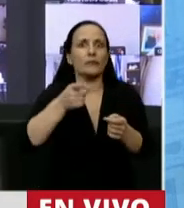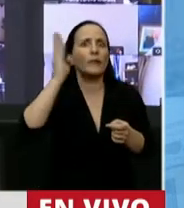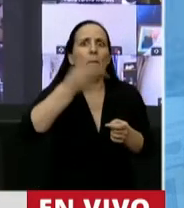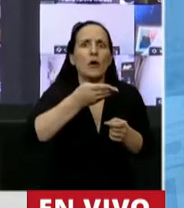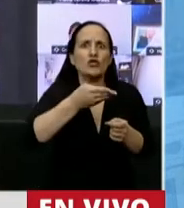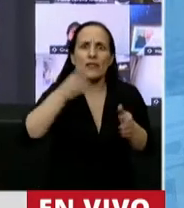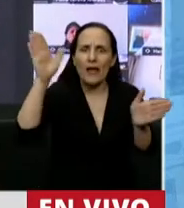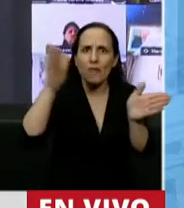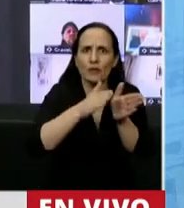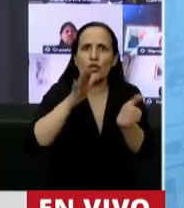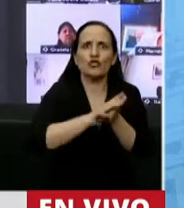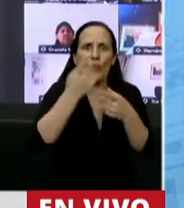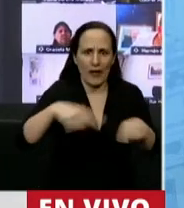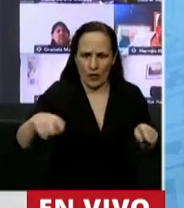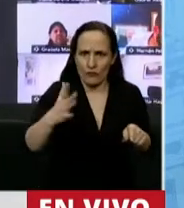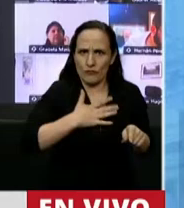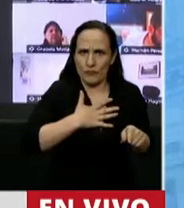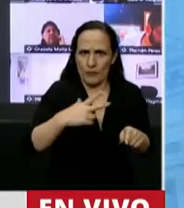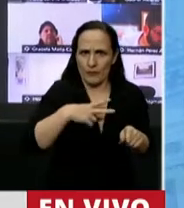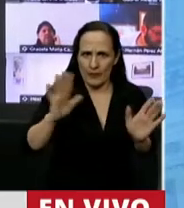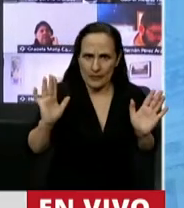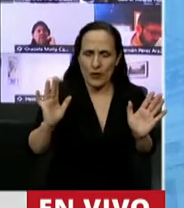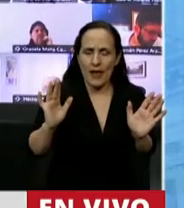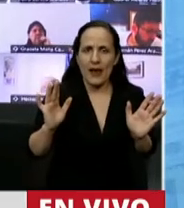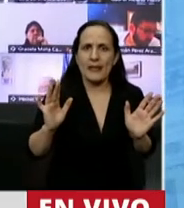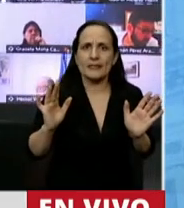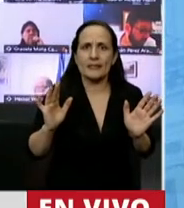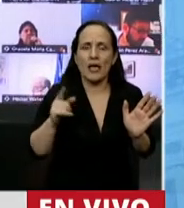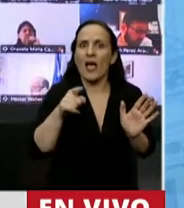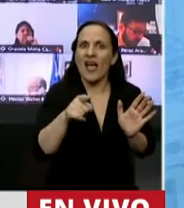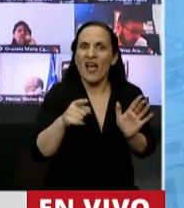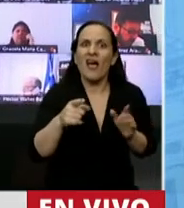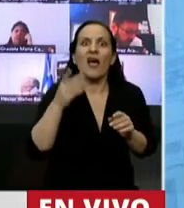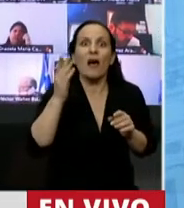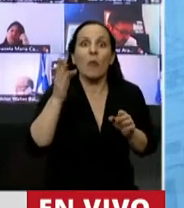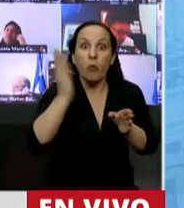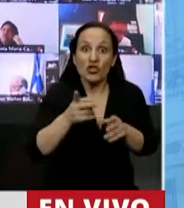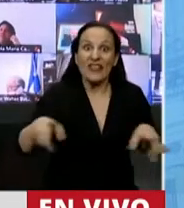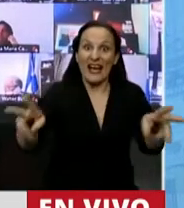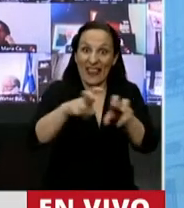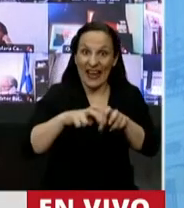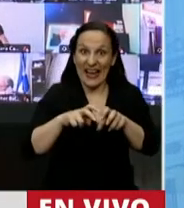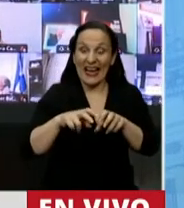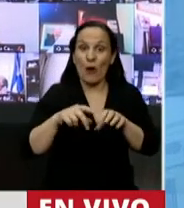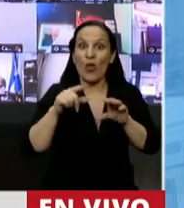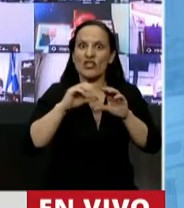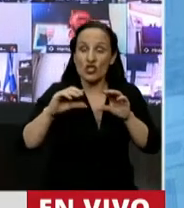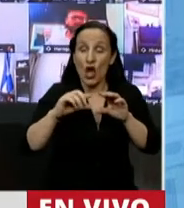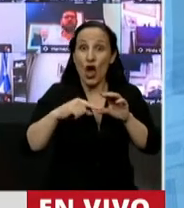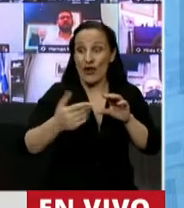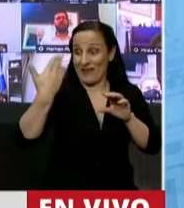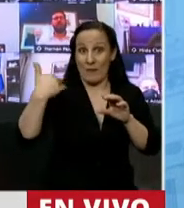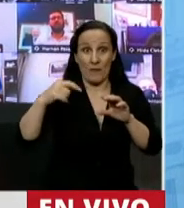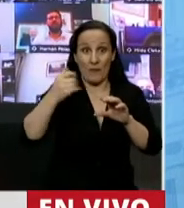bienes personales, que es el impuesto que grava la riqueza en nuestro país, implicó que la tasa de recaudación por ese impuesto sobre el total